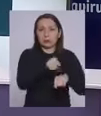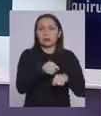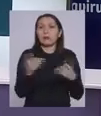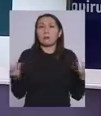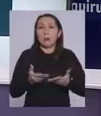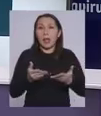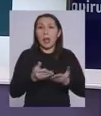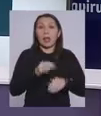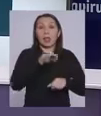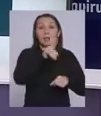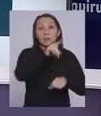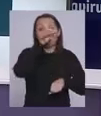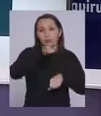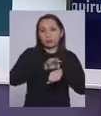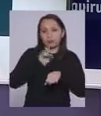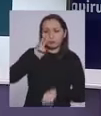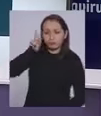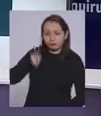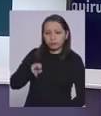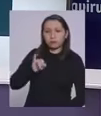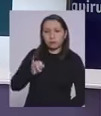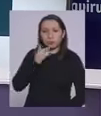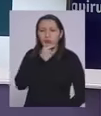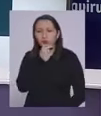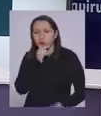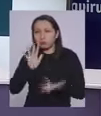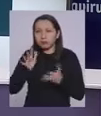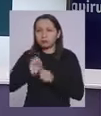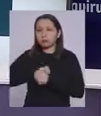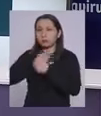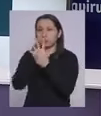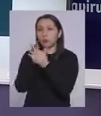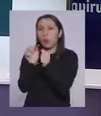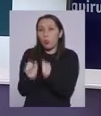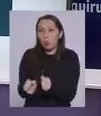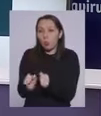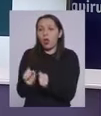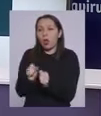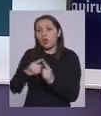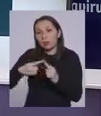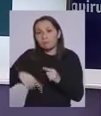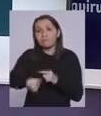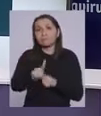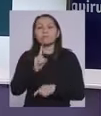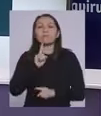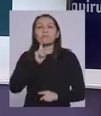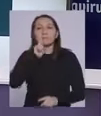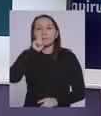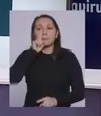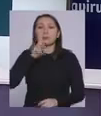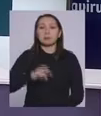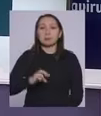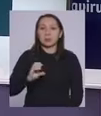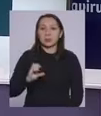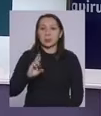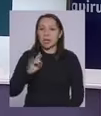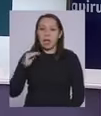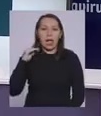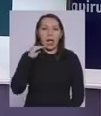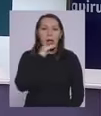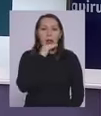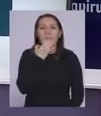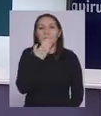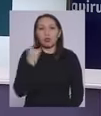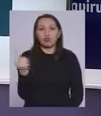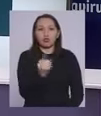que el médico defina si es un caso sospechoso y de esa forma podamos realizarle una PCR e iniciar